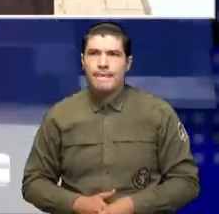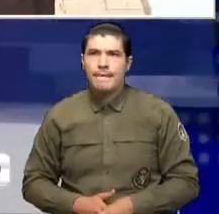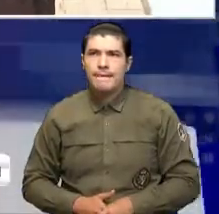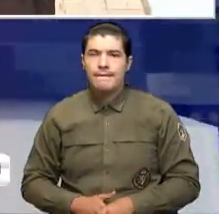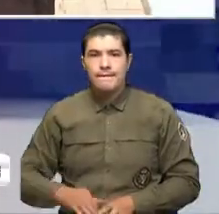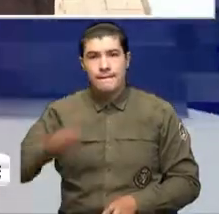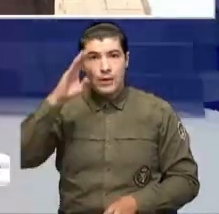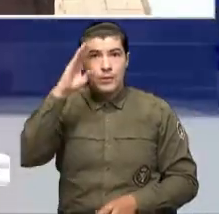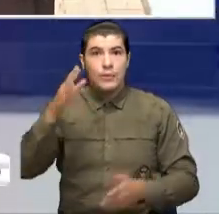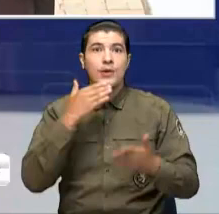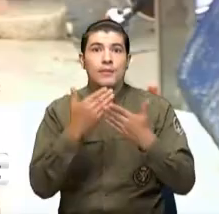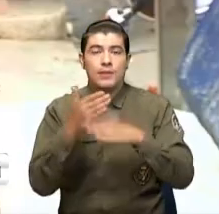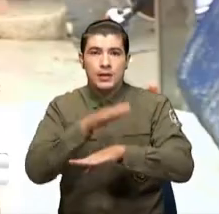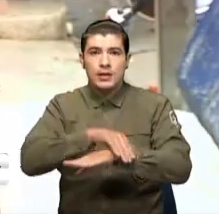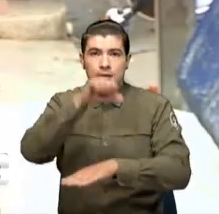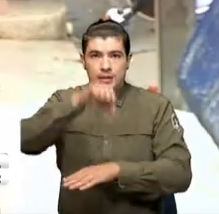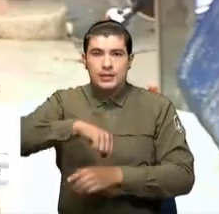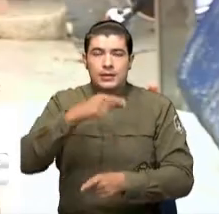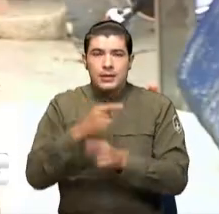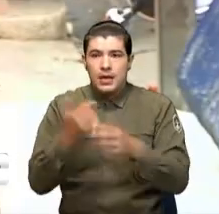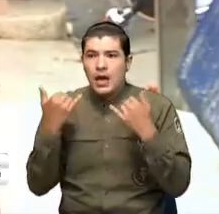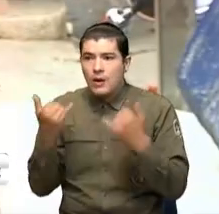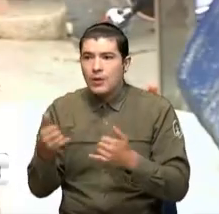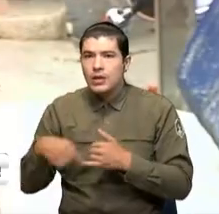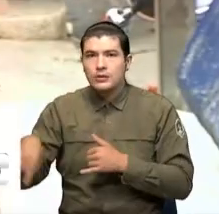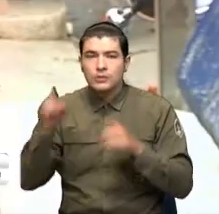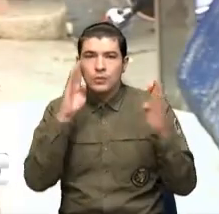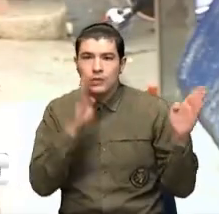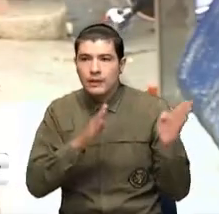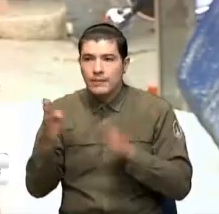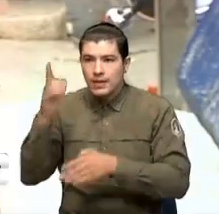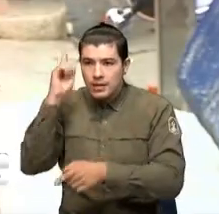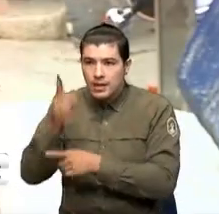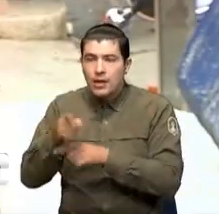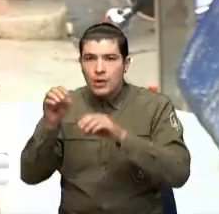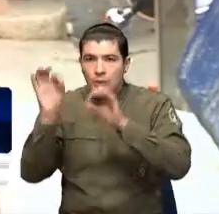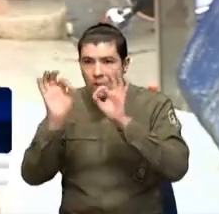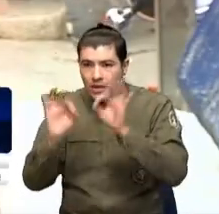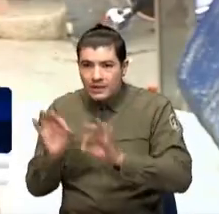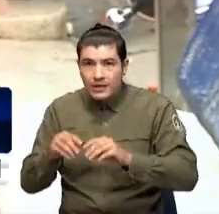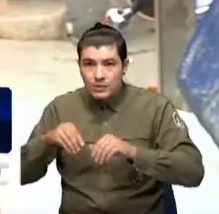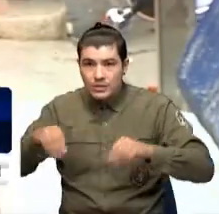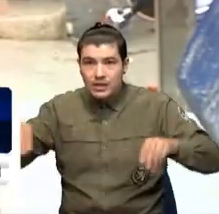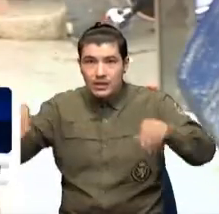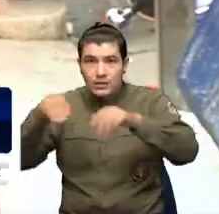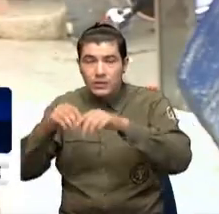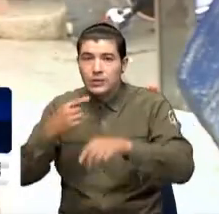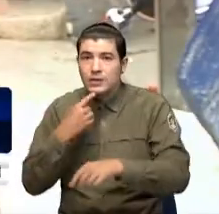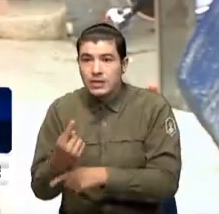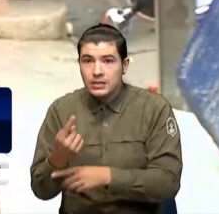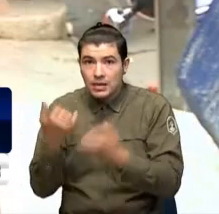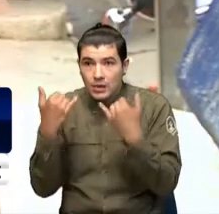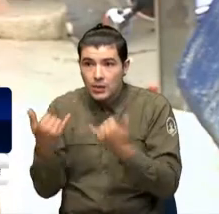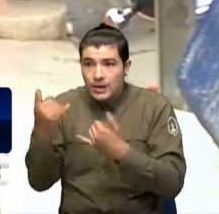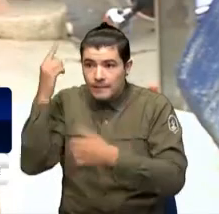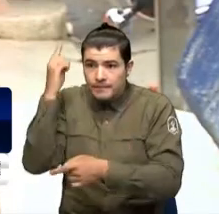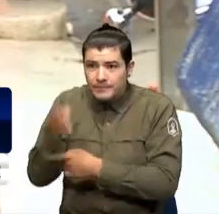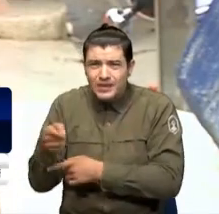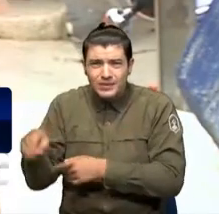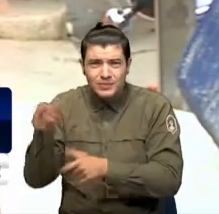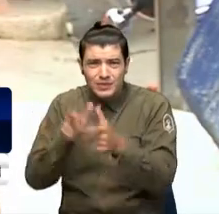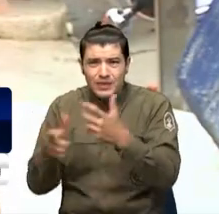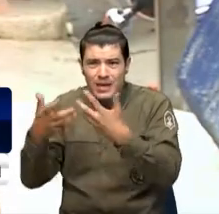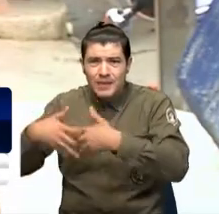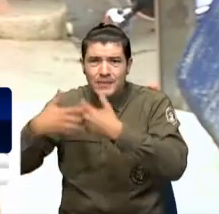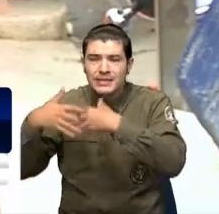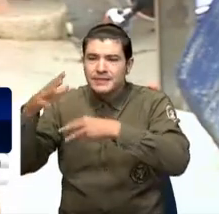Hola, ¿qué tal? Muy buenas tardes. La actualización del Plan de Ordenamiento Territorial ordena, a lo que concierne de las recicladoras